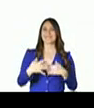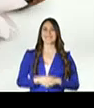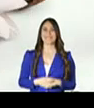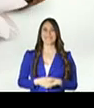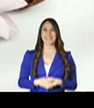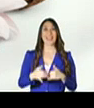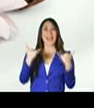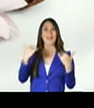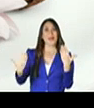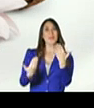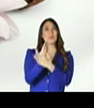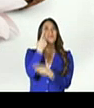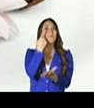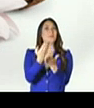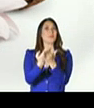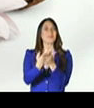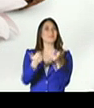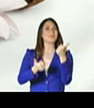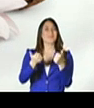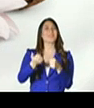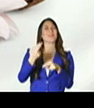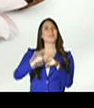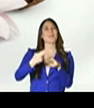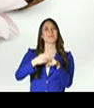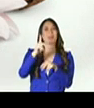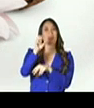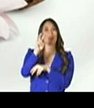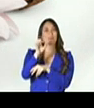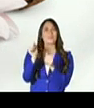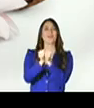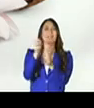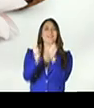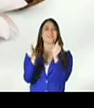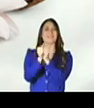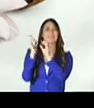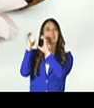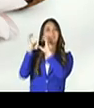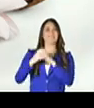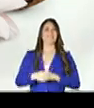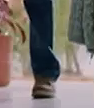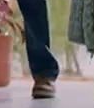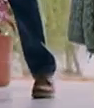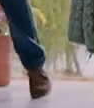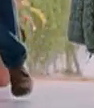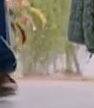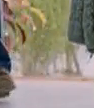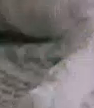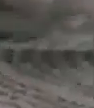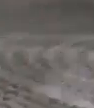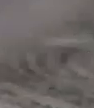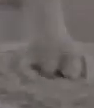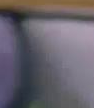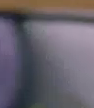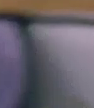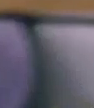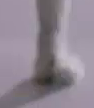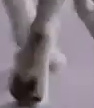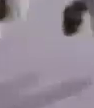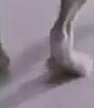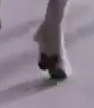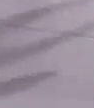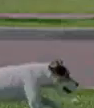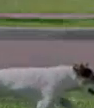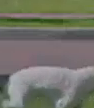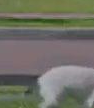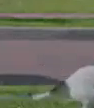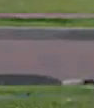radiante. Prueba también el delicado cuidado de Dove con leche de coco. Hace unos días Juan tenía mucho dolor.